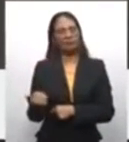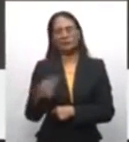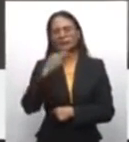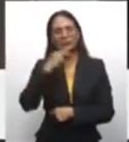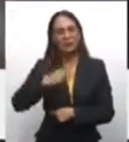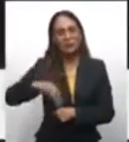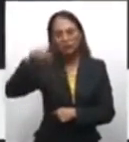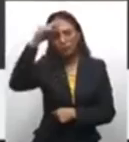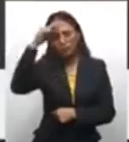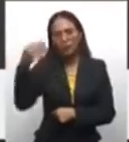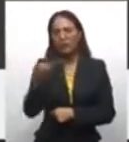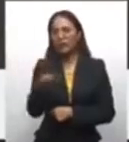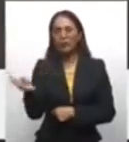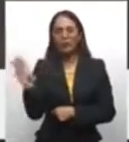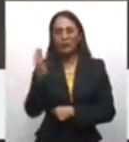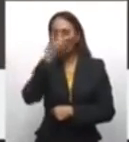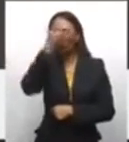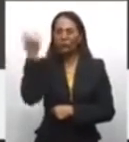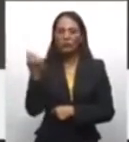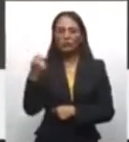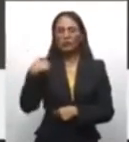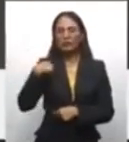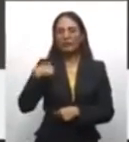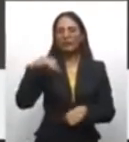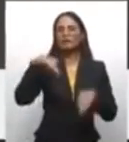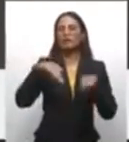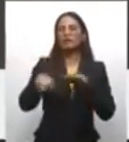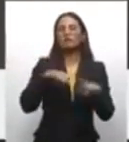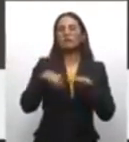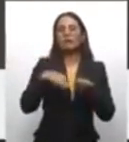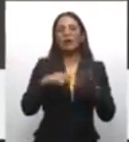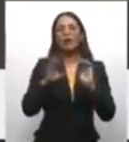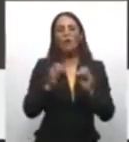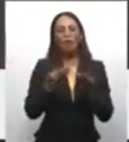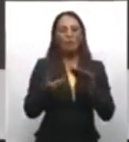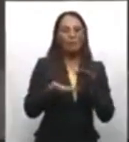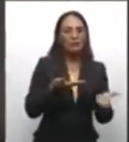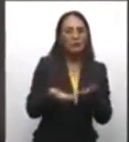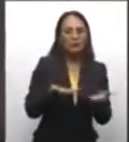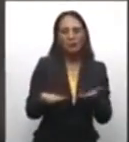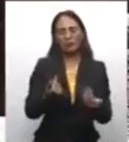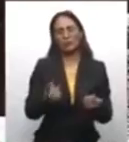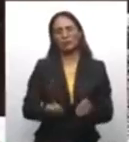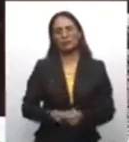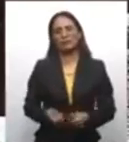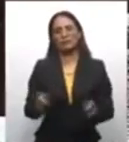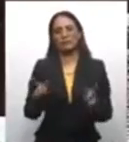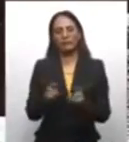manera trabajamos y de qué manera servimos al público. Es cuanto.